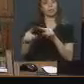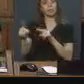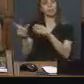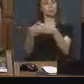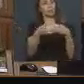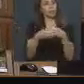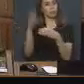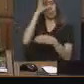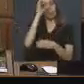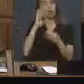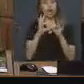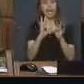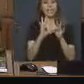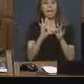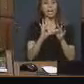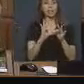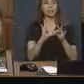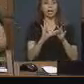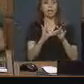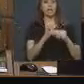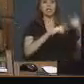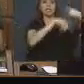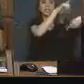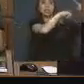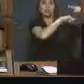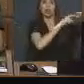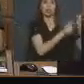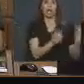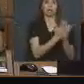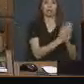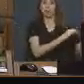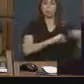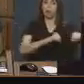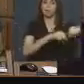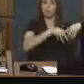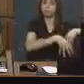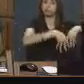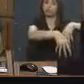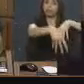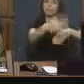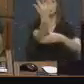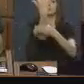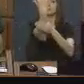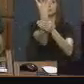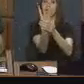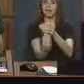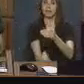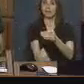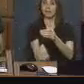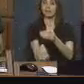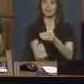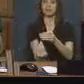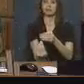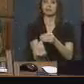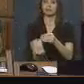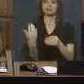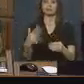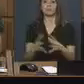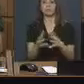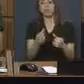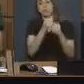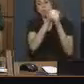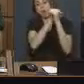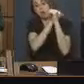particular, gracias a la movilización histórica de los estudiantes, a terminar de una vez por todas con esta tremenda